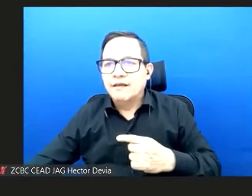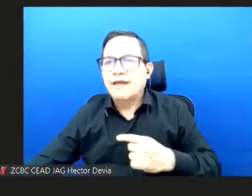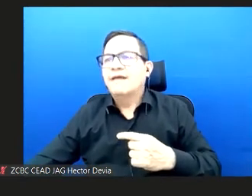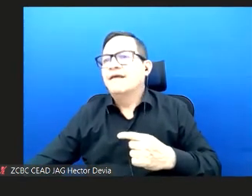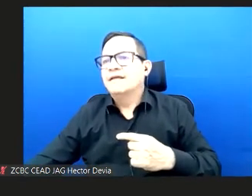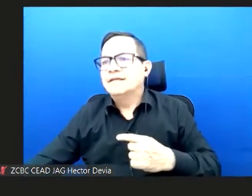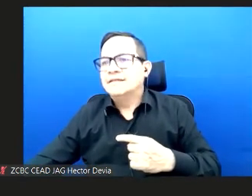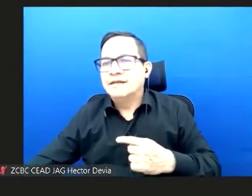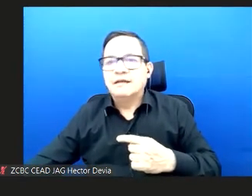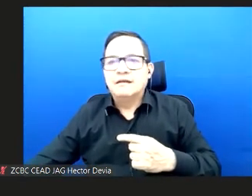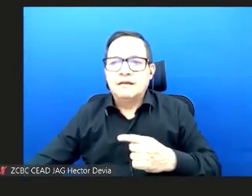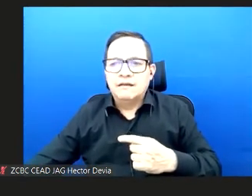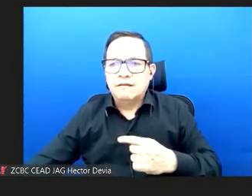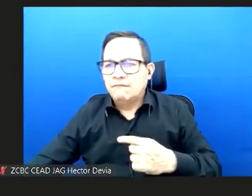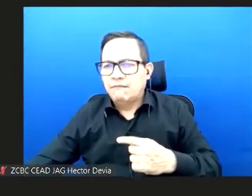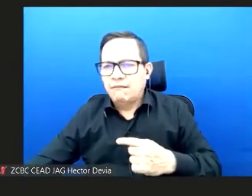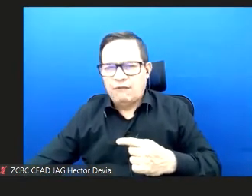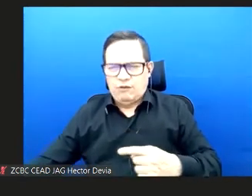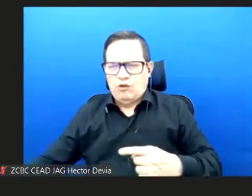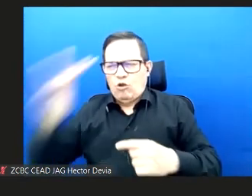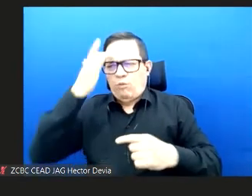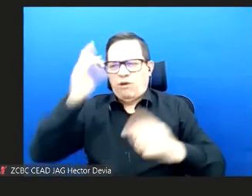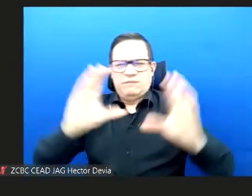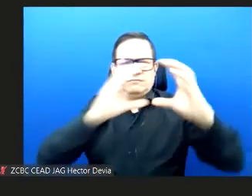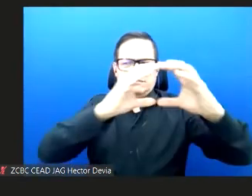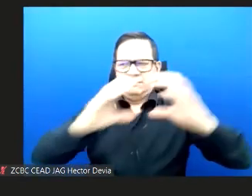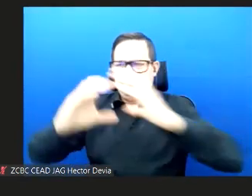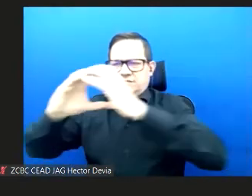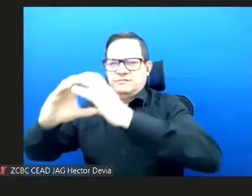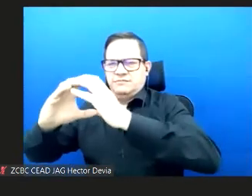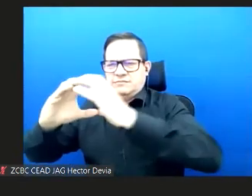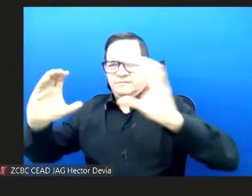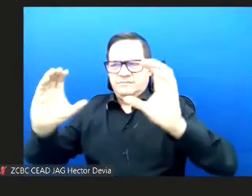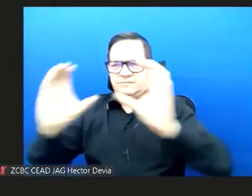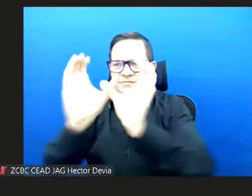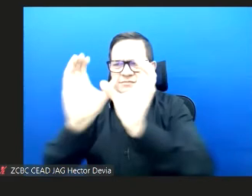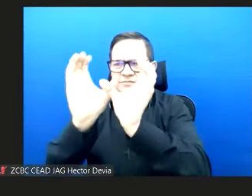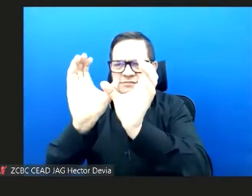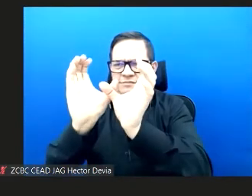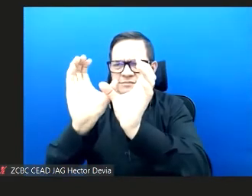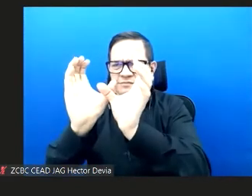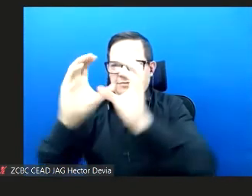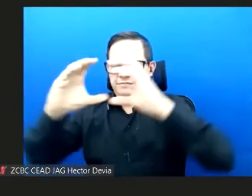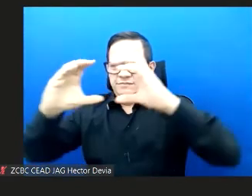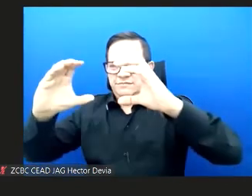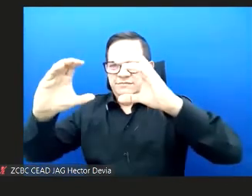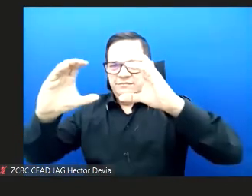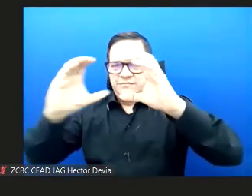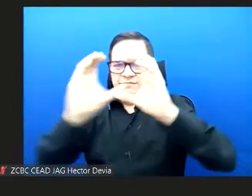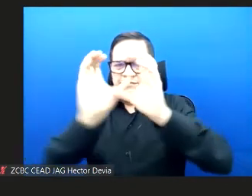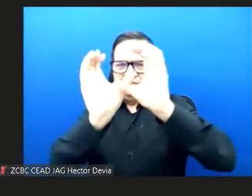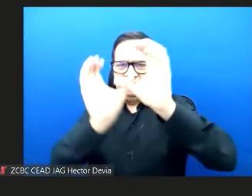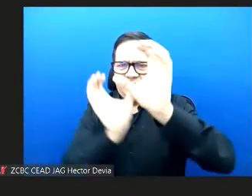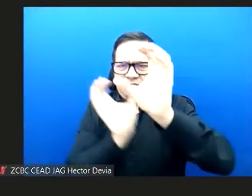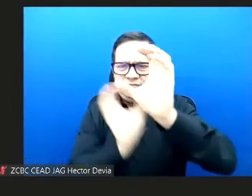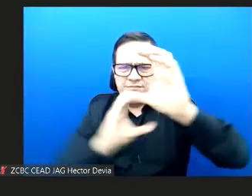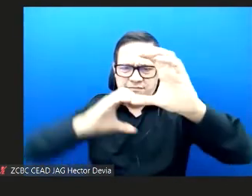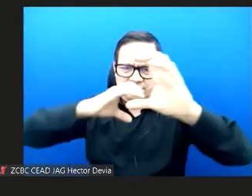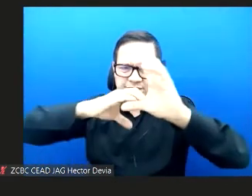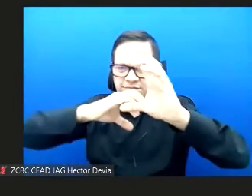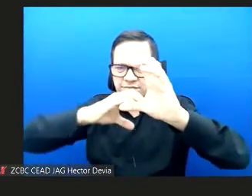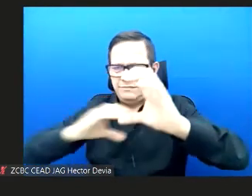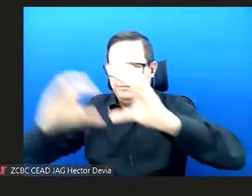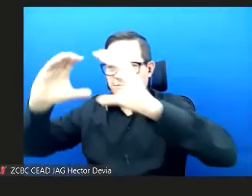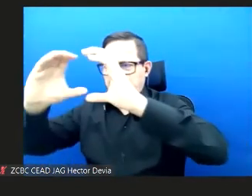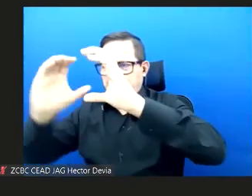por qué están unidos estos círculos y todos estos elementos. Entonces, mi recomendación siempre que